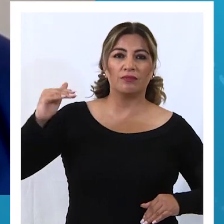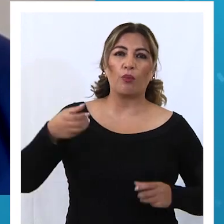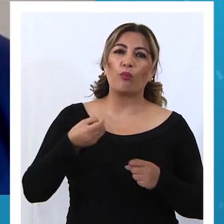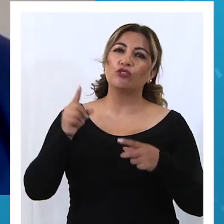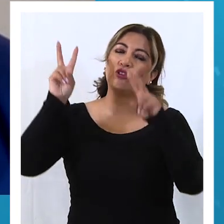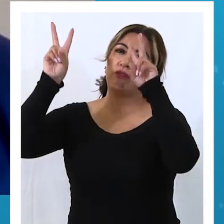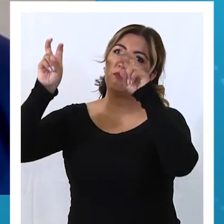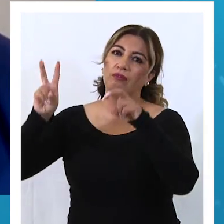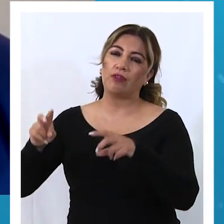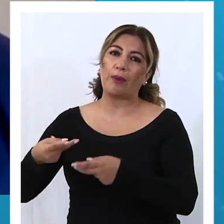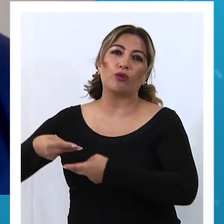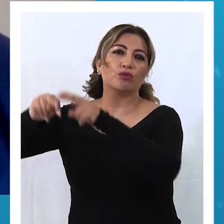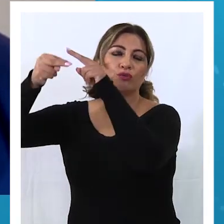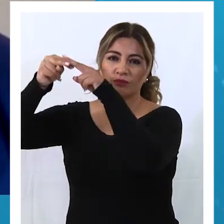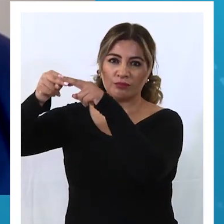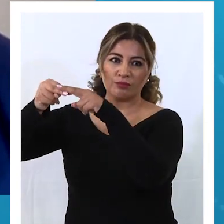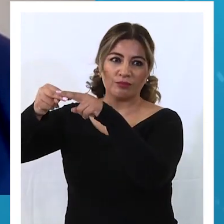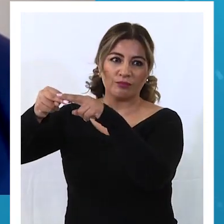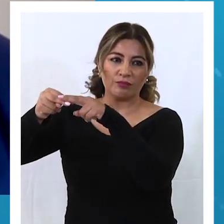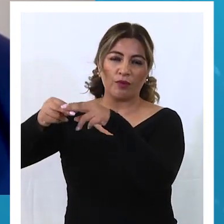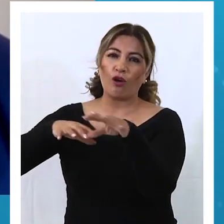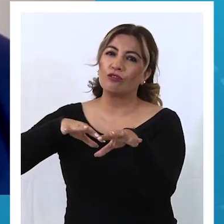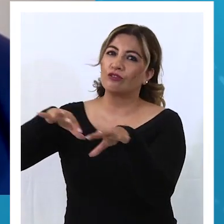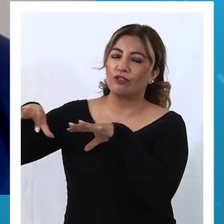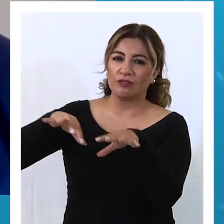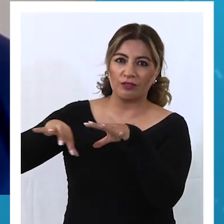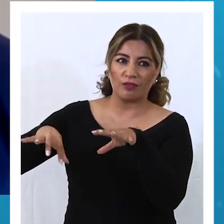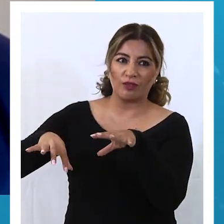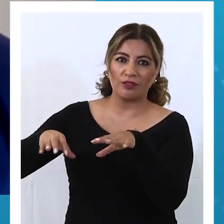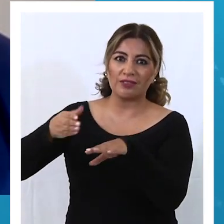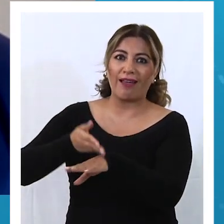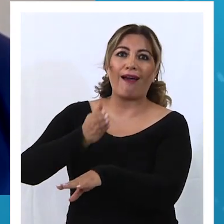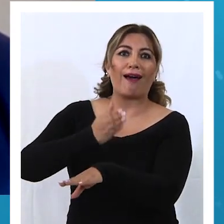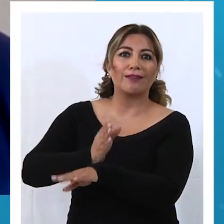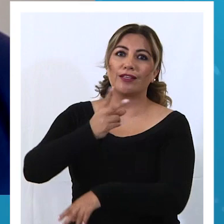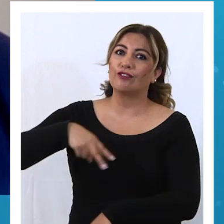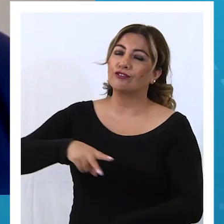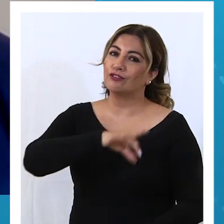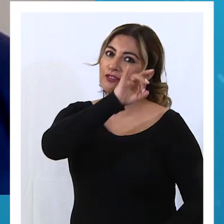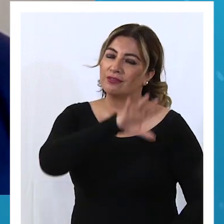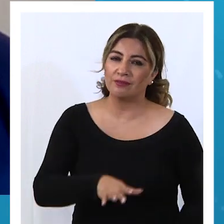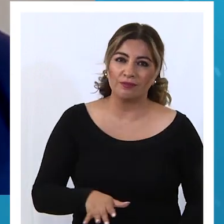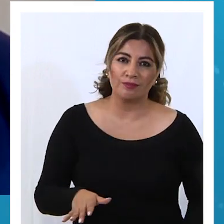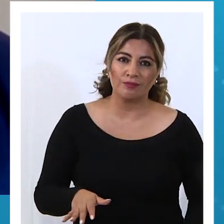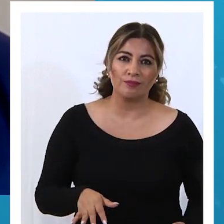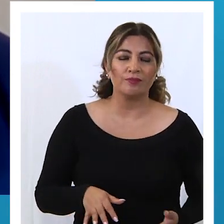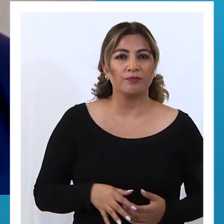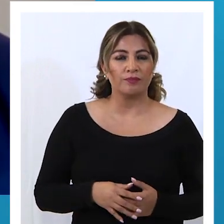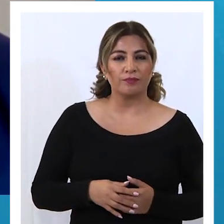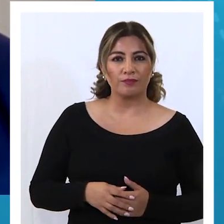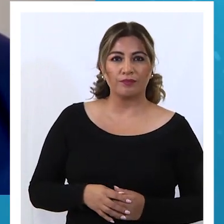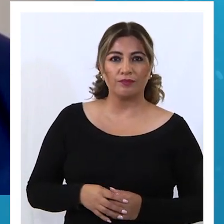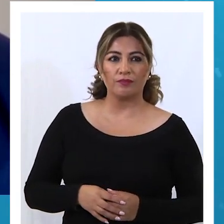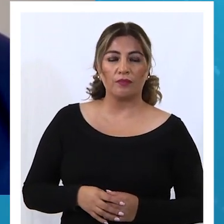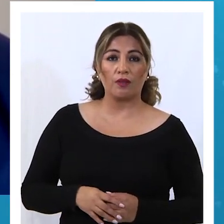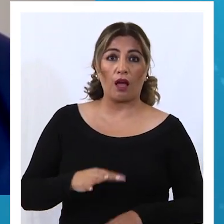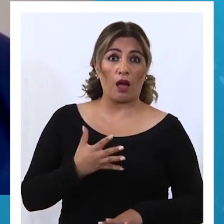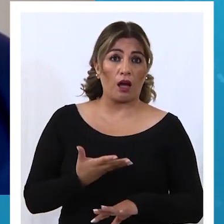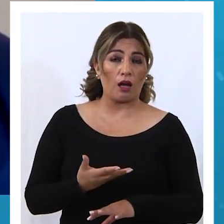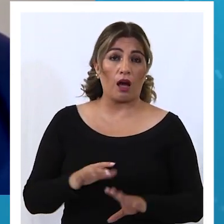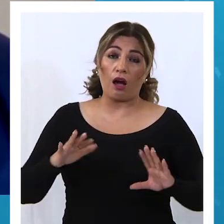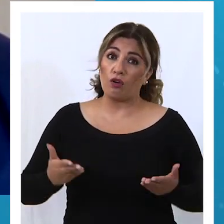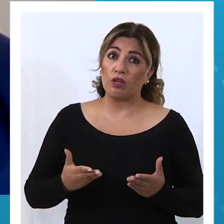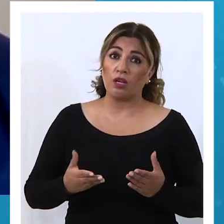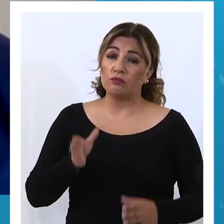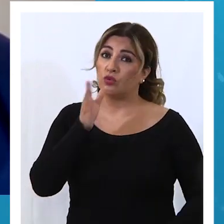montón de temas, tiene que ver con infraestructura. Ellos crearon un montón de cosas mucho antes que nosotros. Ahora quizás no tienen el dinero